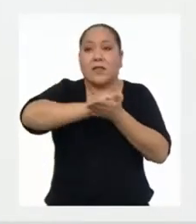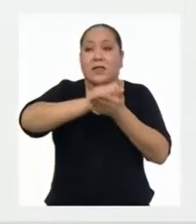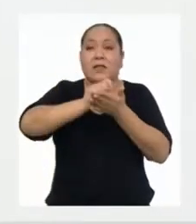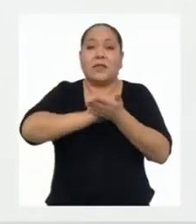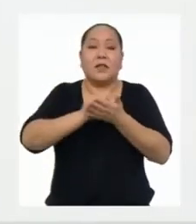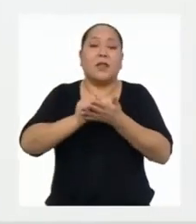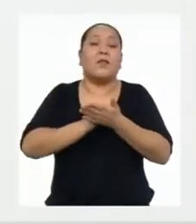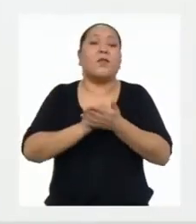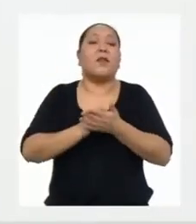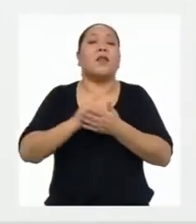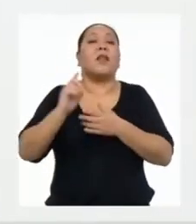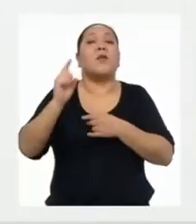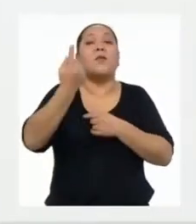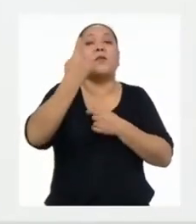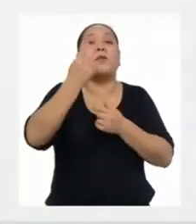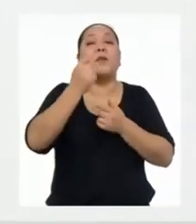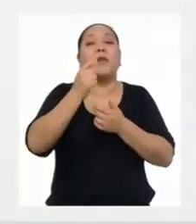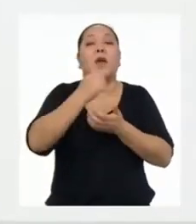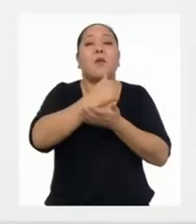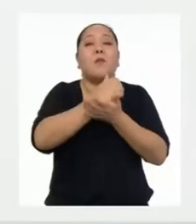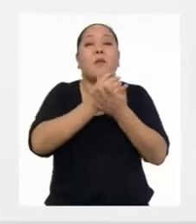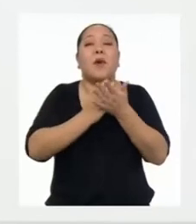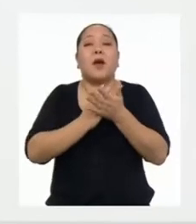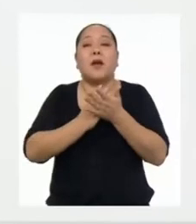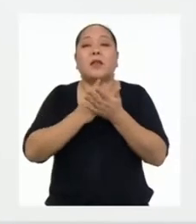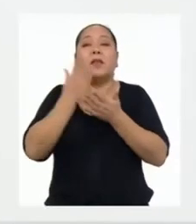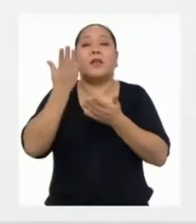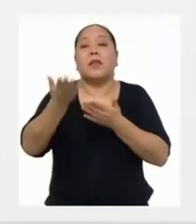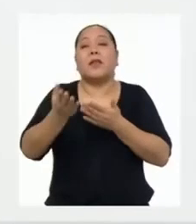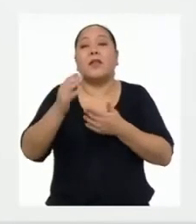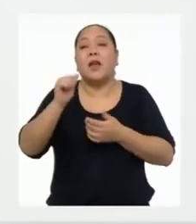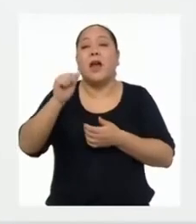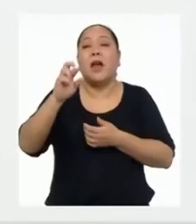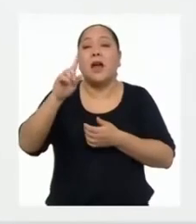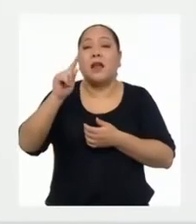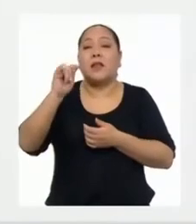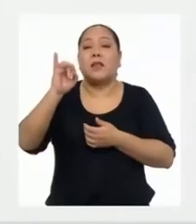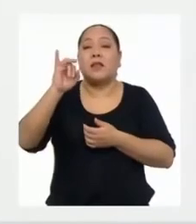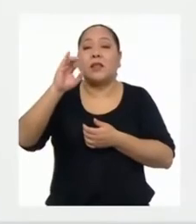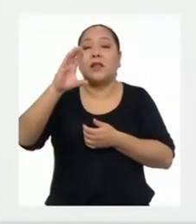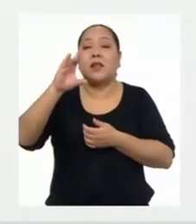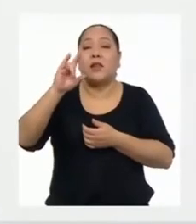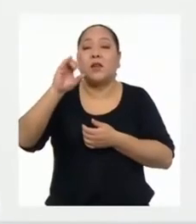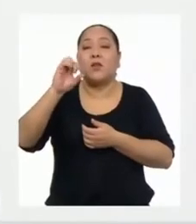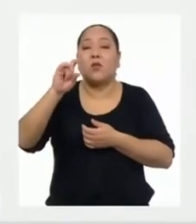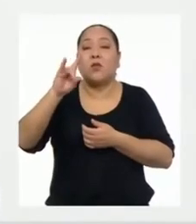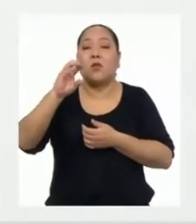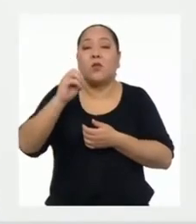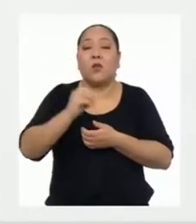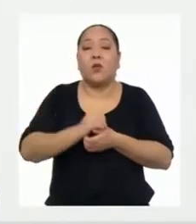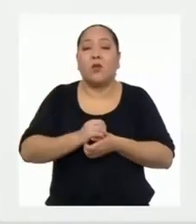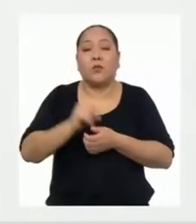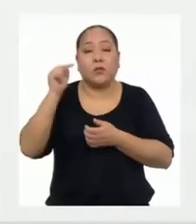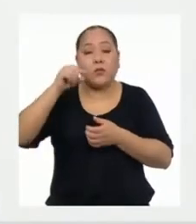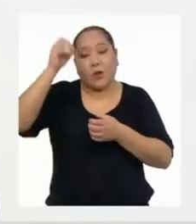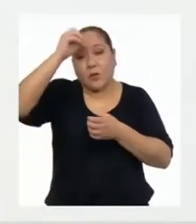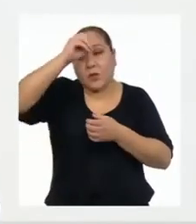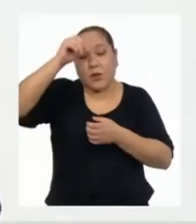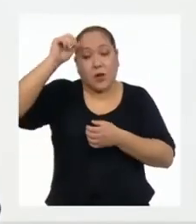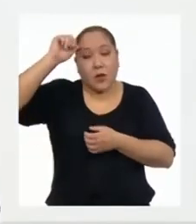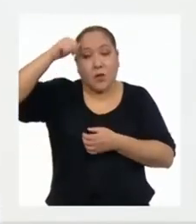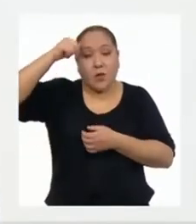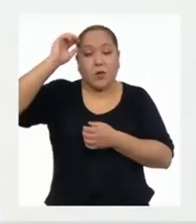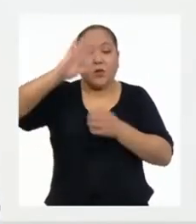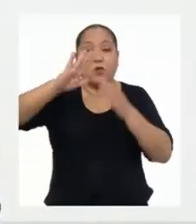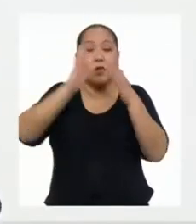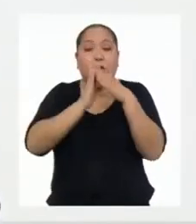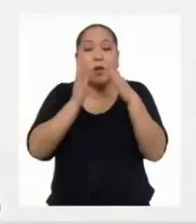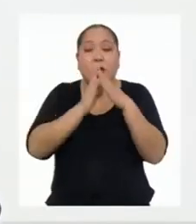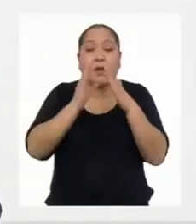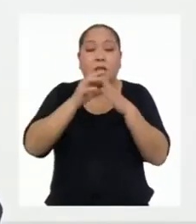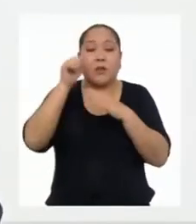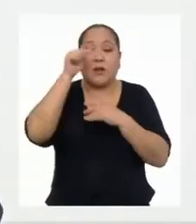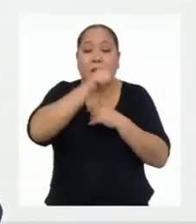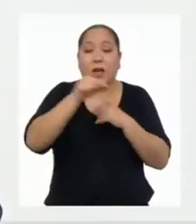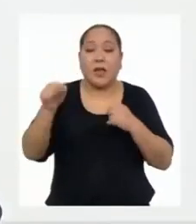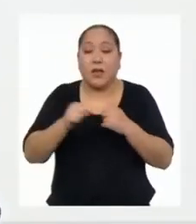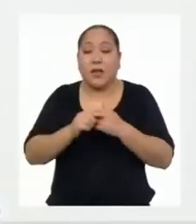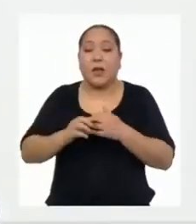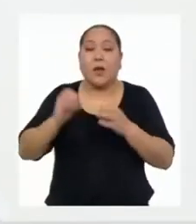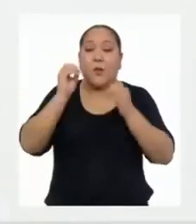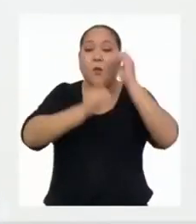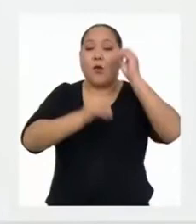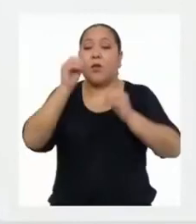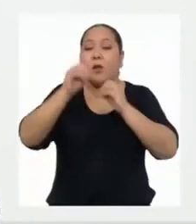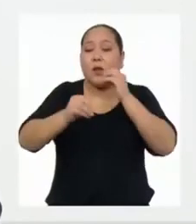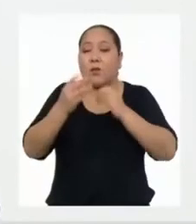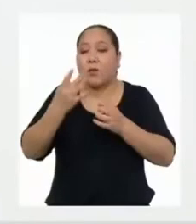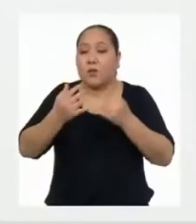la primera versión de nuestro artículo de opinión. Recuerden en casa que en este sostendremos una